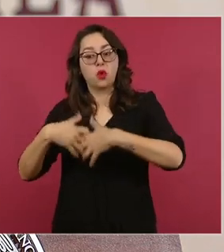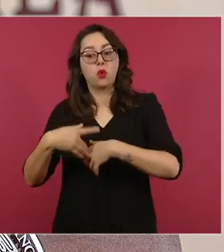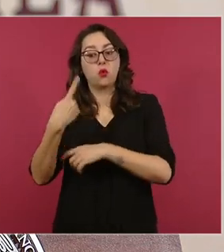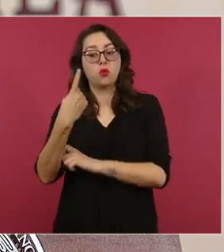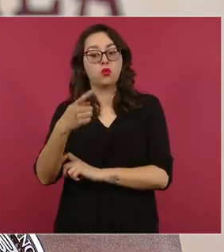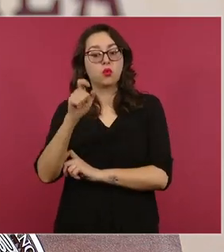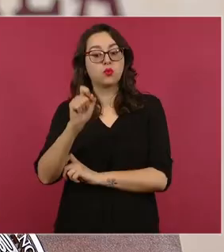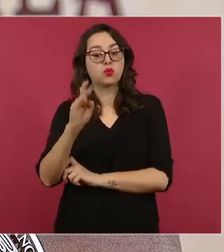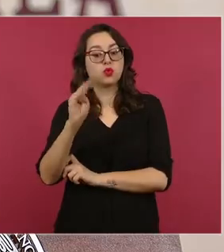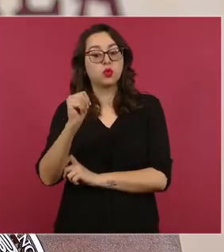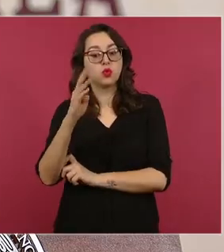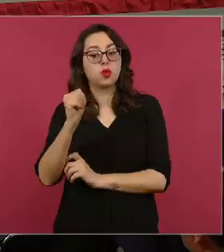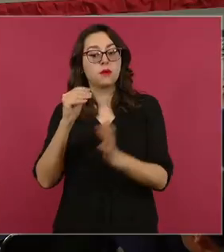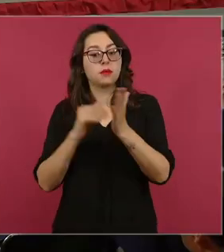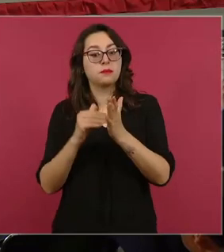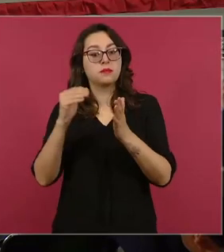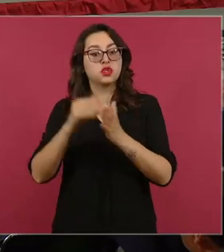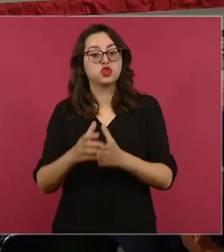barriles diarios de petróleo.